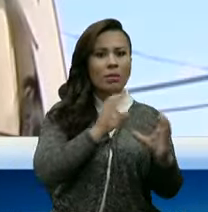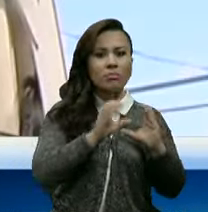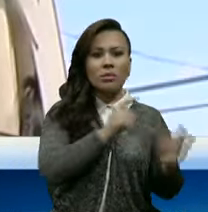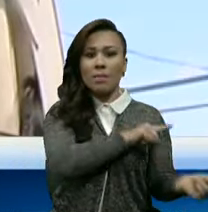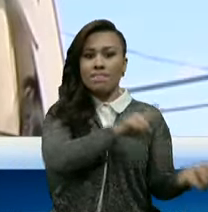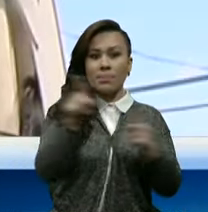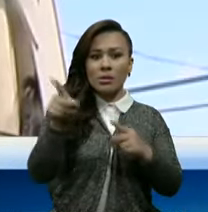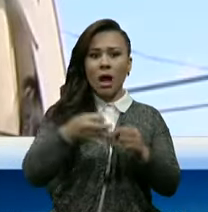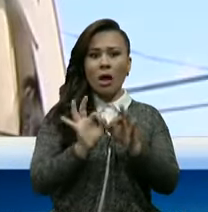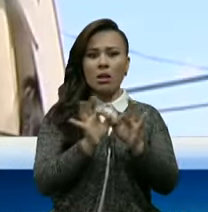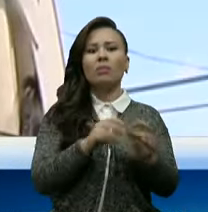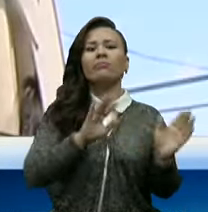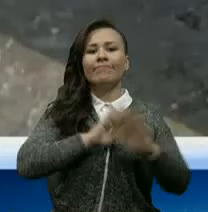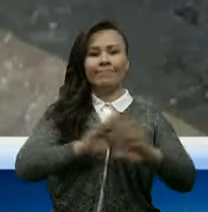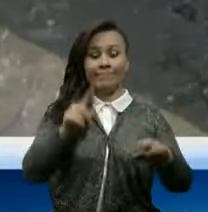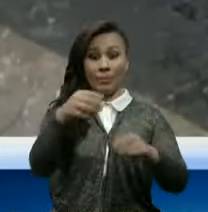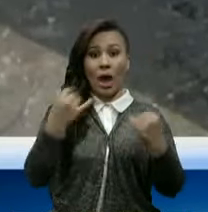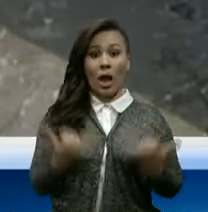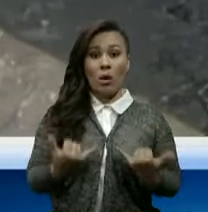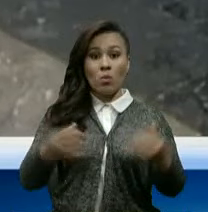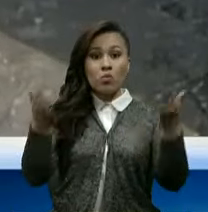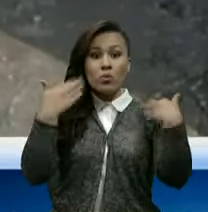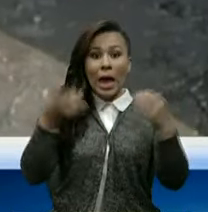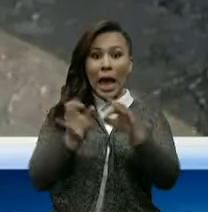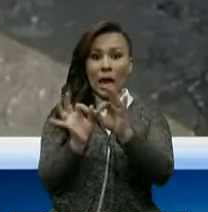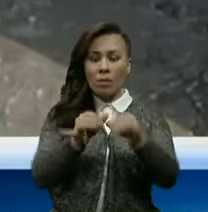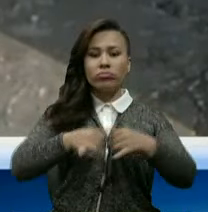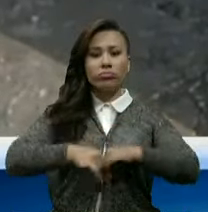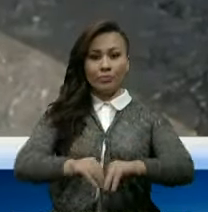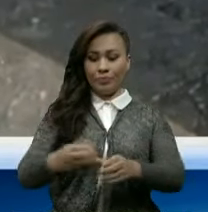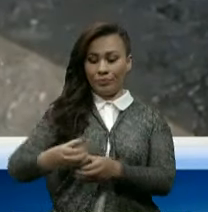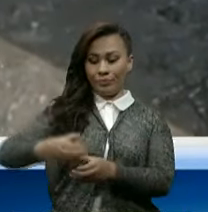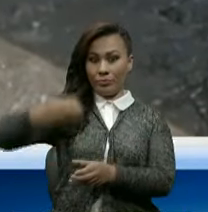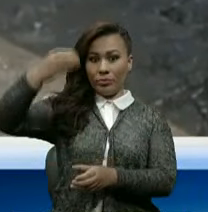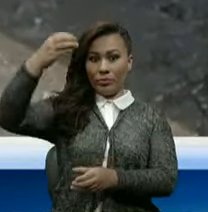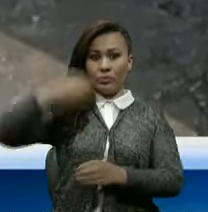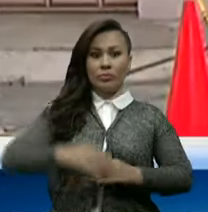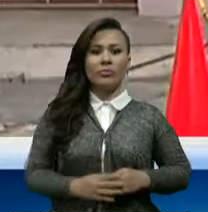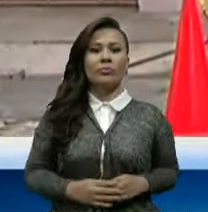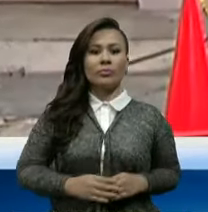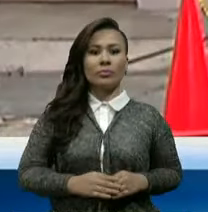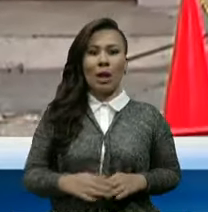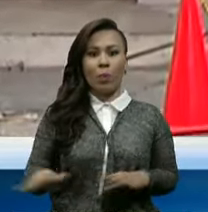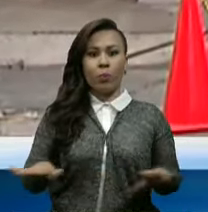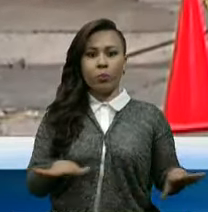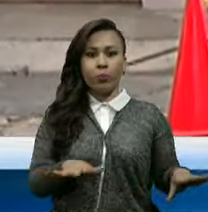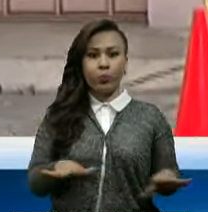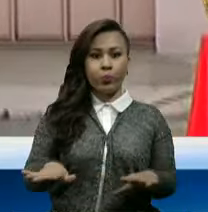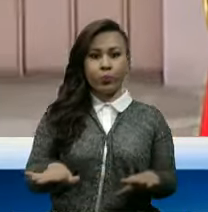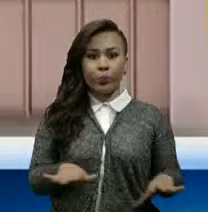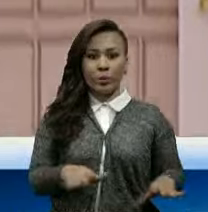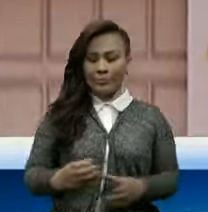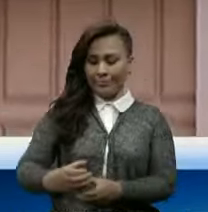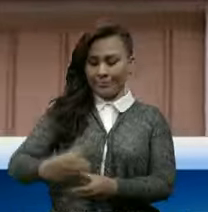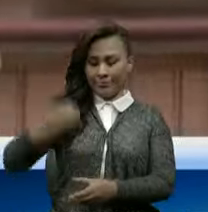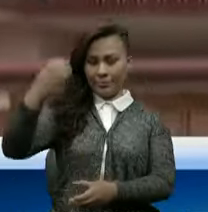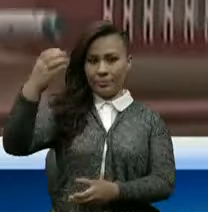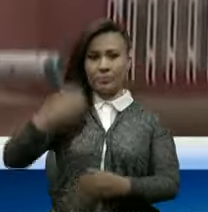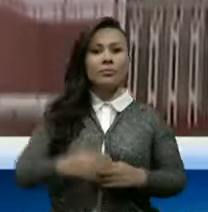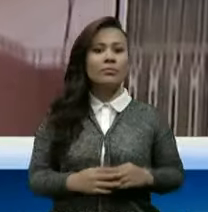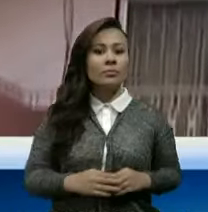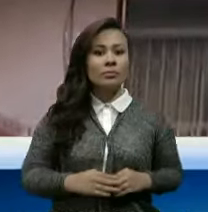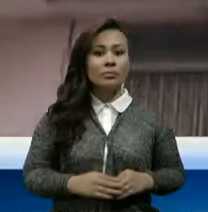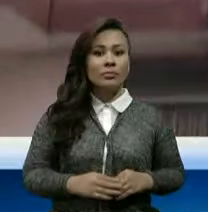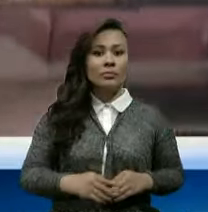Guayaquil, que la campaña será permanente. Los postes se remecen desde su base y